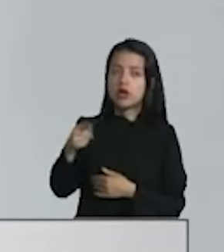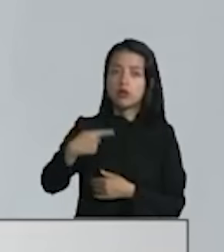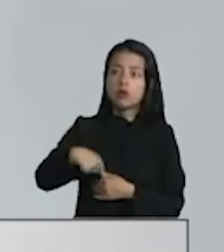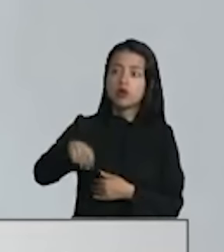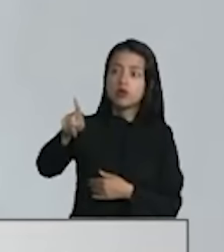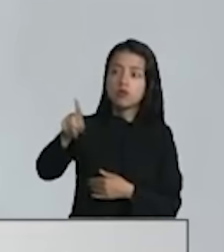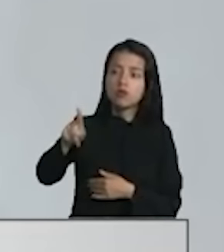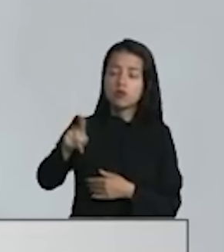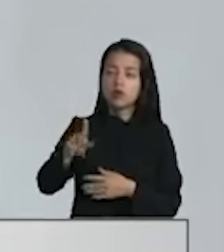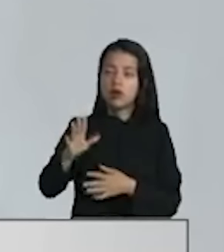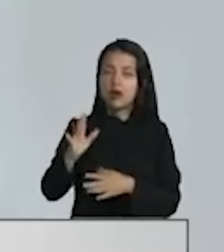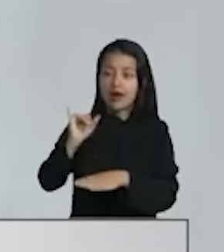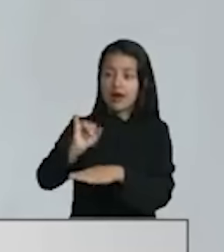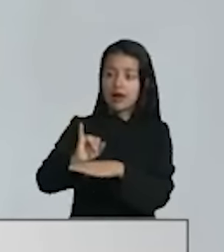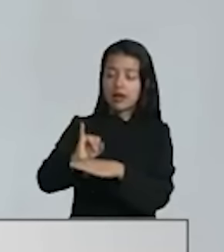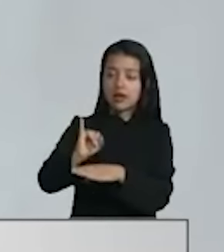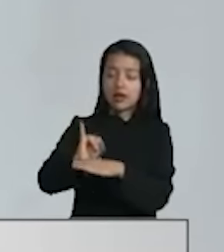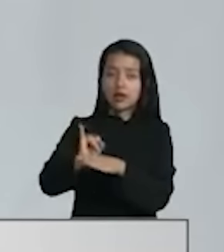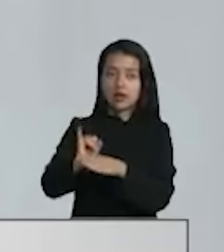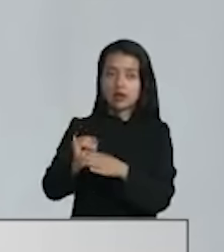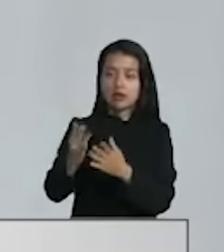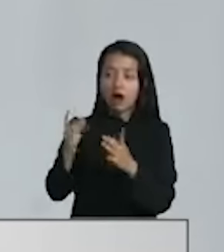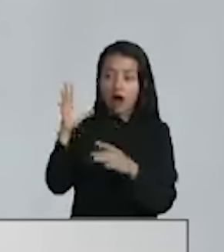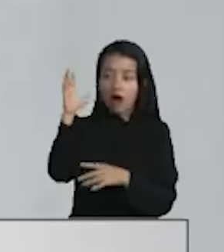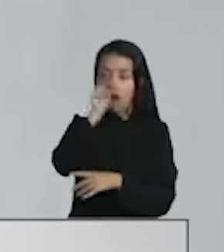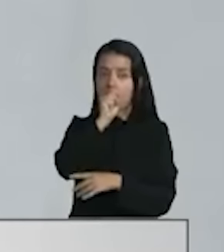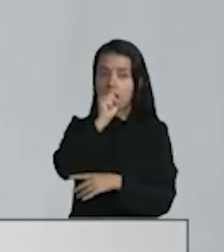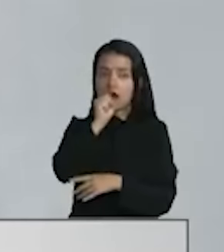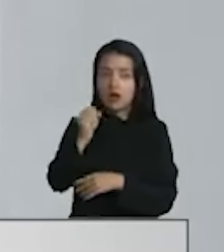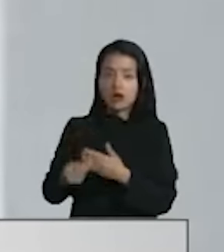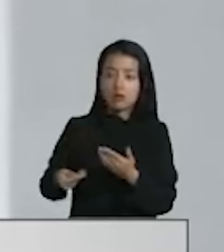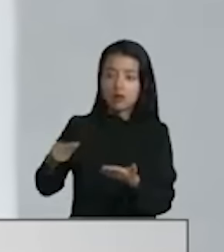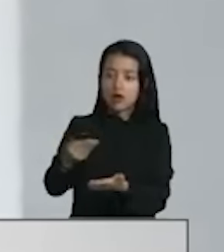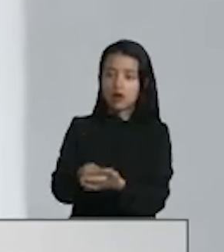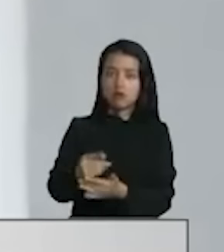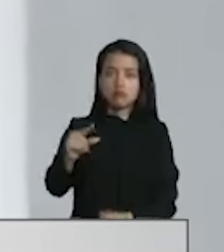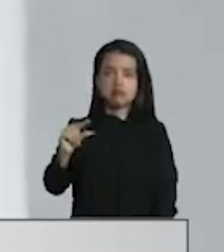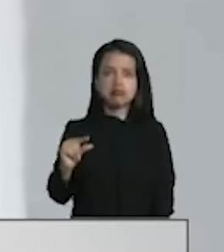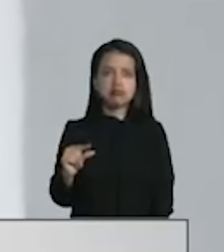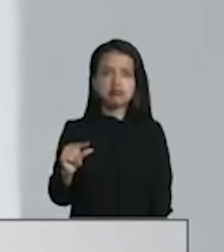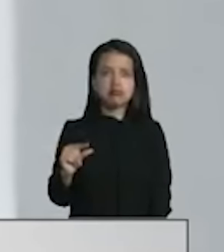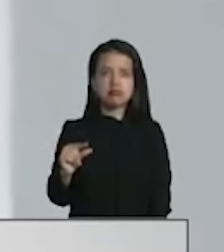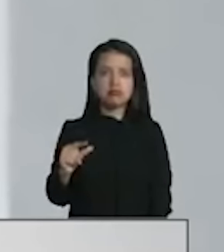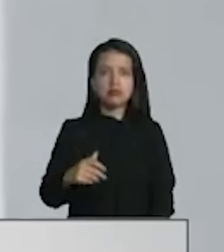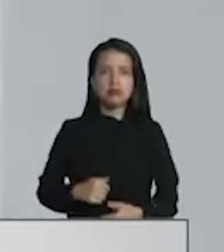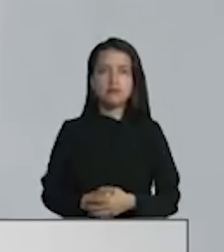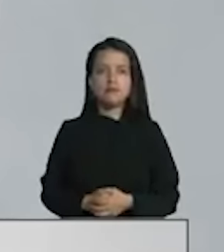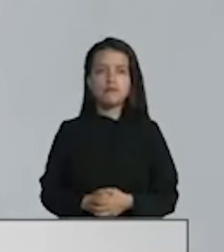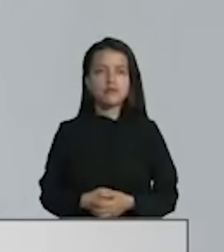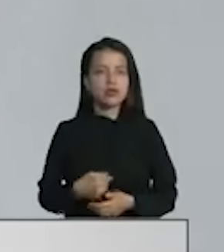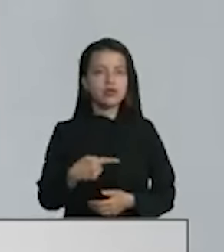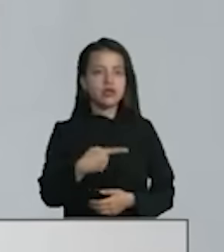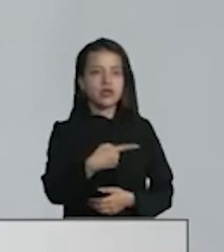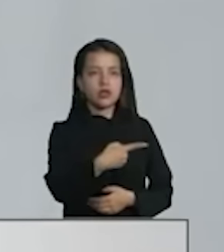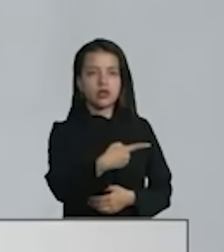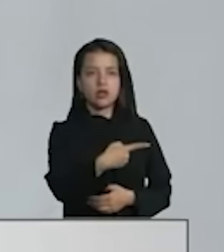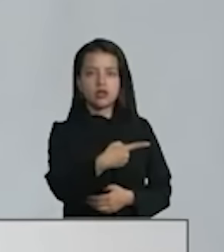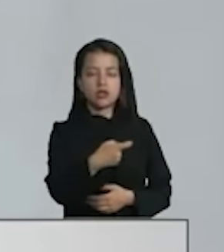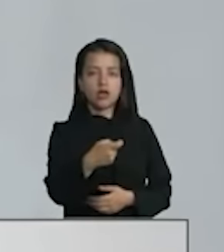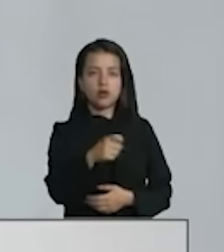iglesia. Porque quise pagar algo y era muy poquito. ¿Cuánto calculaba usted que eran $150?